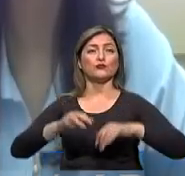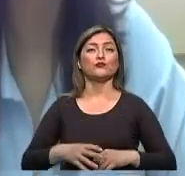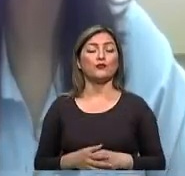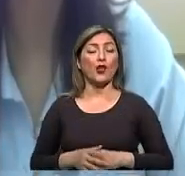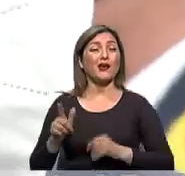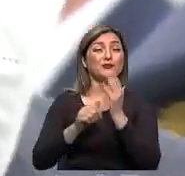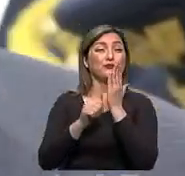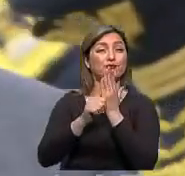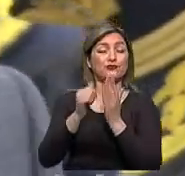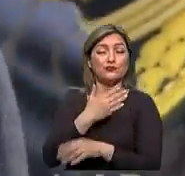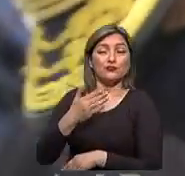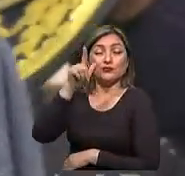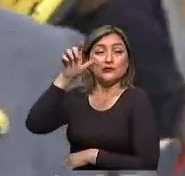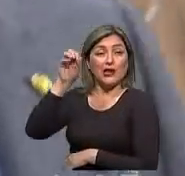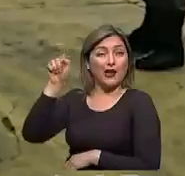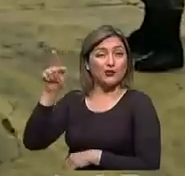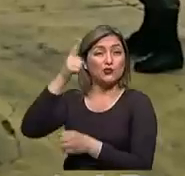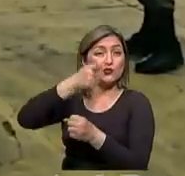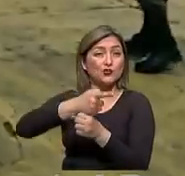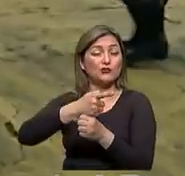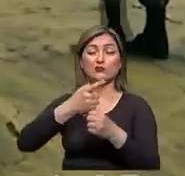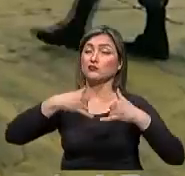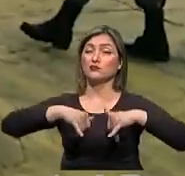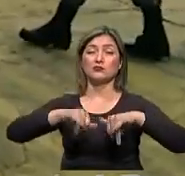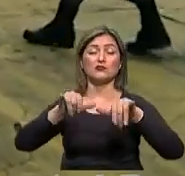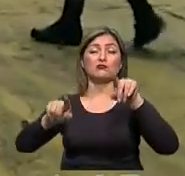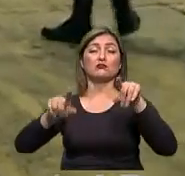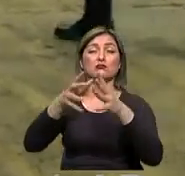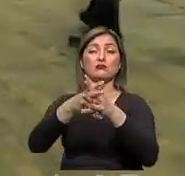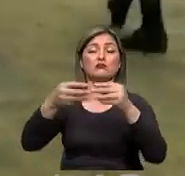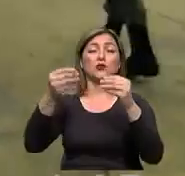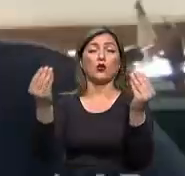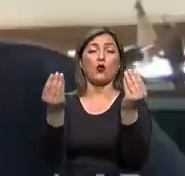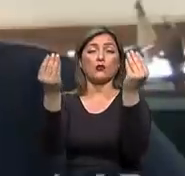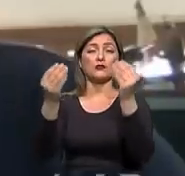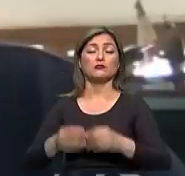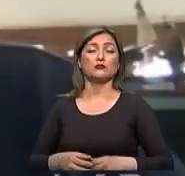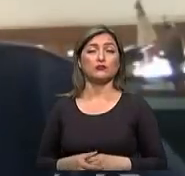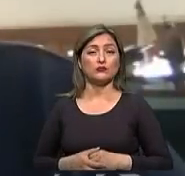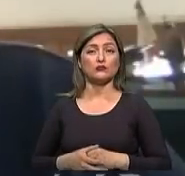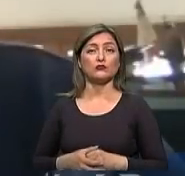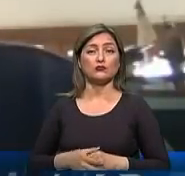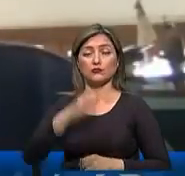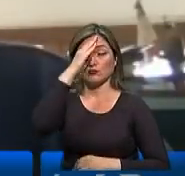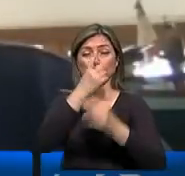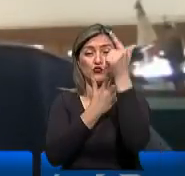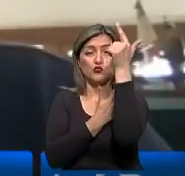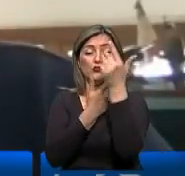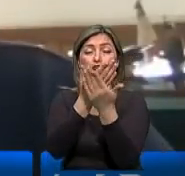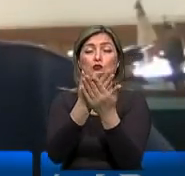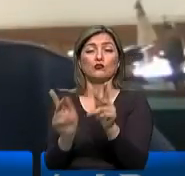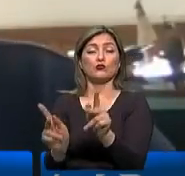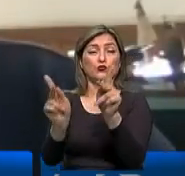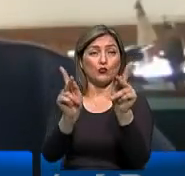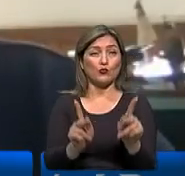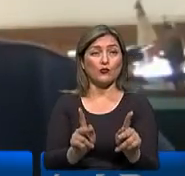el ministro, el presidente Lasso dispuso que se lo retome como una alternativa para los jóvenes. Las Fuerzas Armadas van a presentar un plan